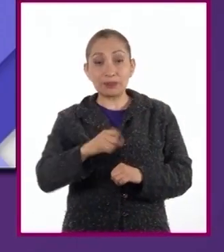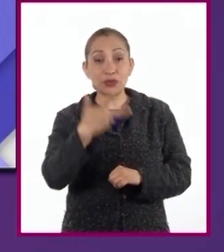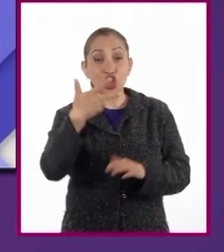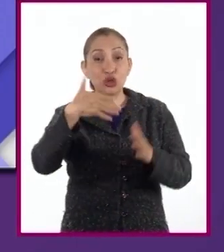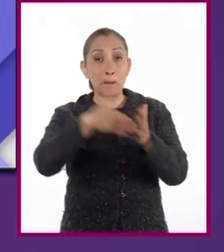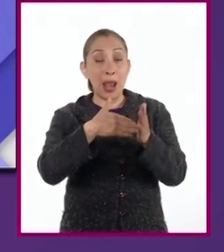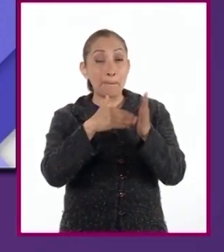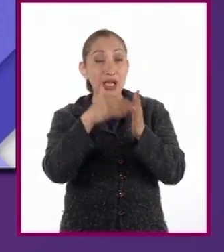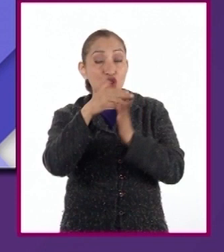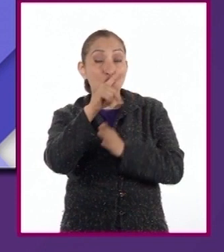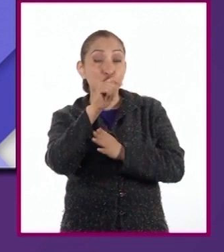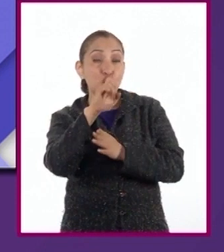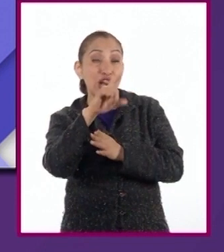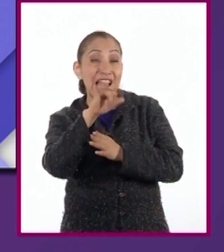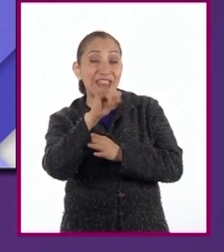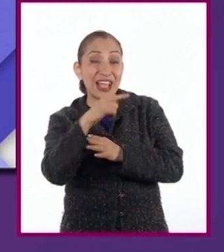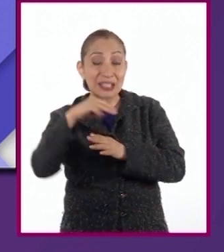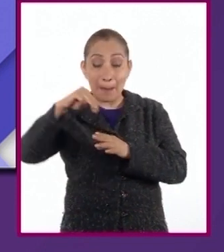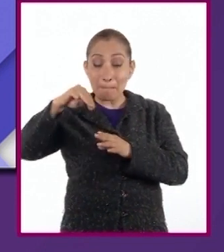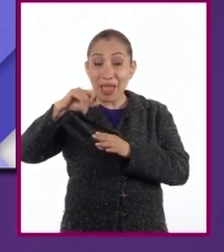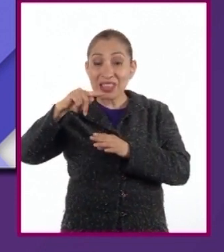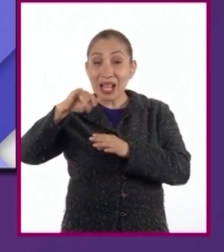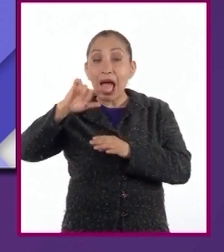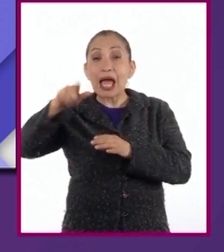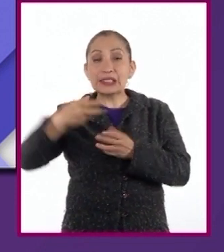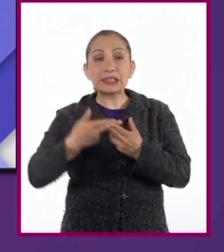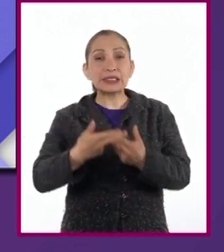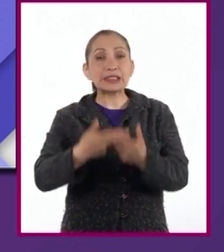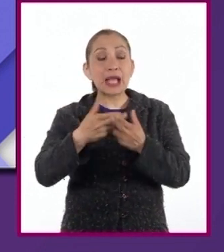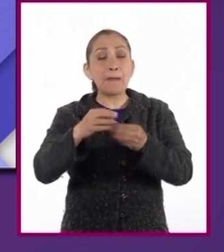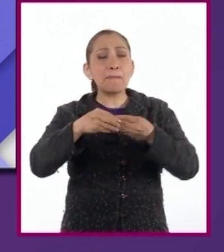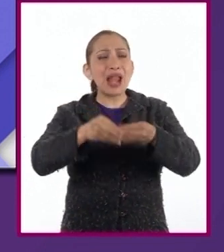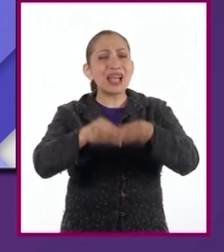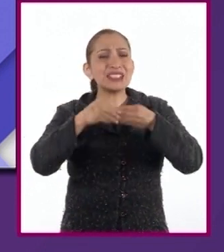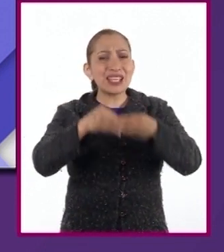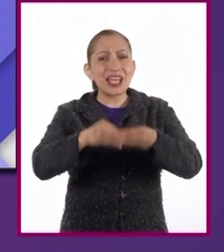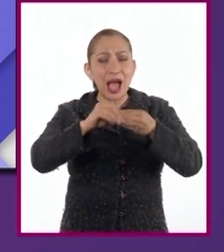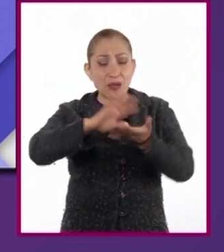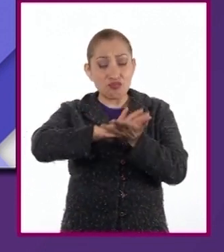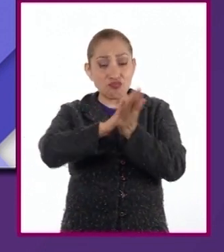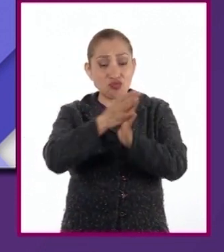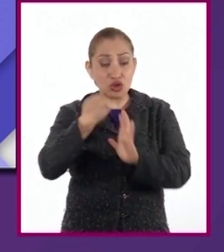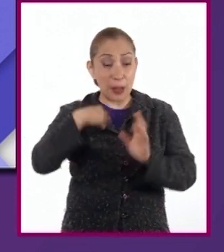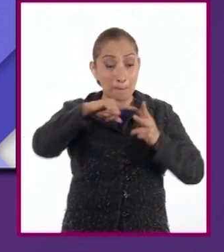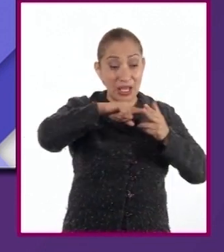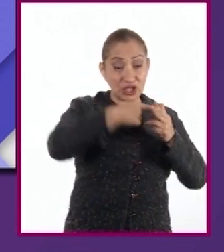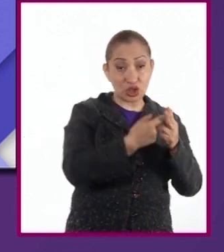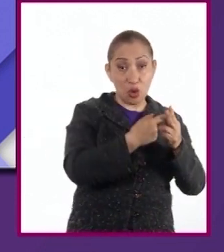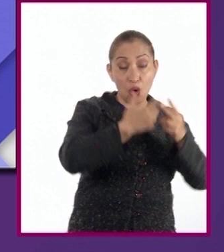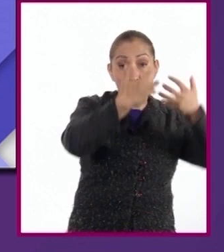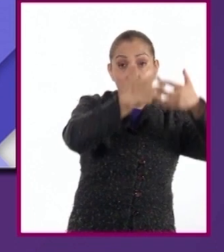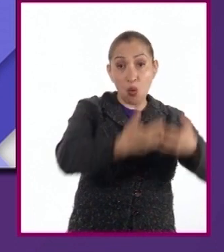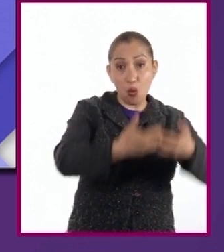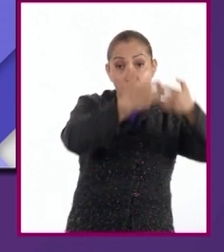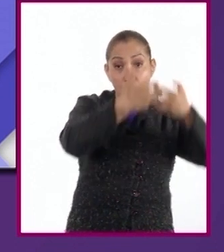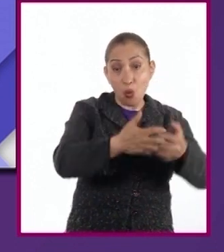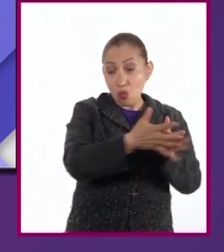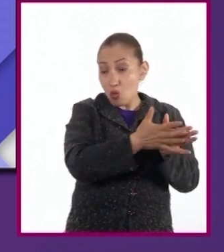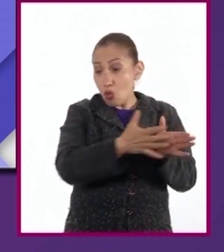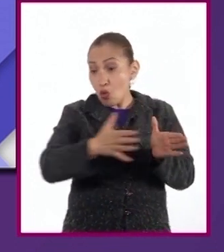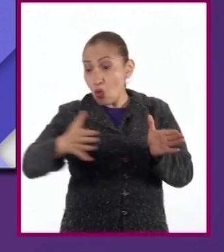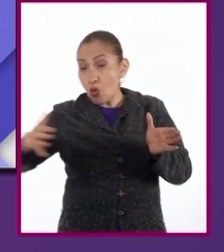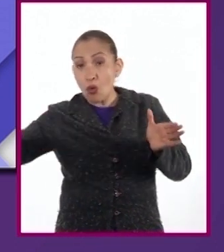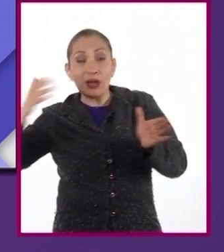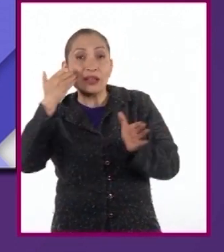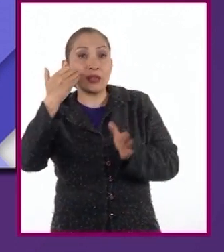8,000 millones de toneladas métricas es la cantidad de plástico que hemos creado desde que inició la producción a gran escala de